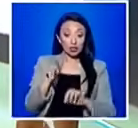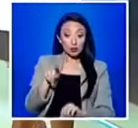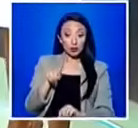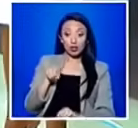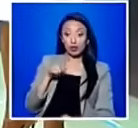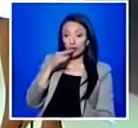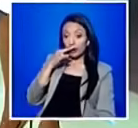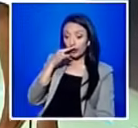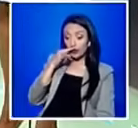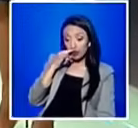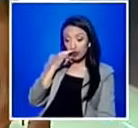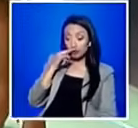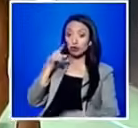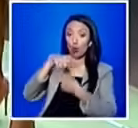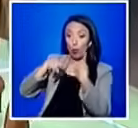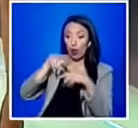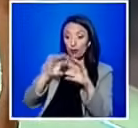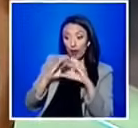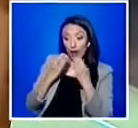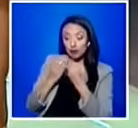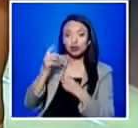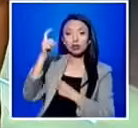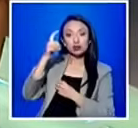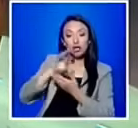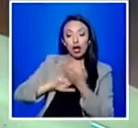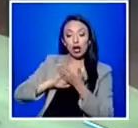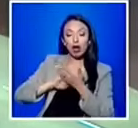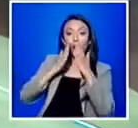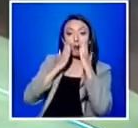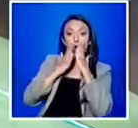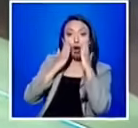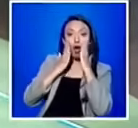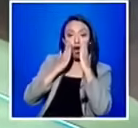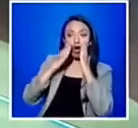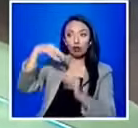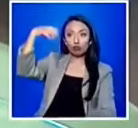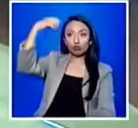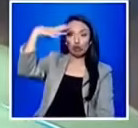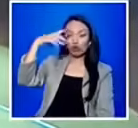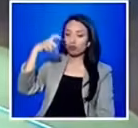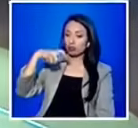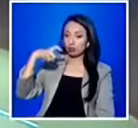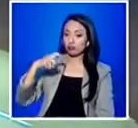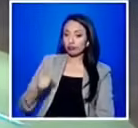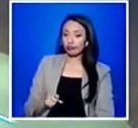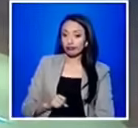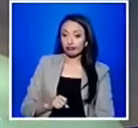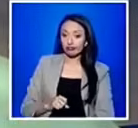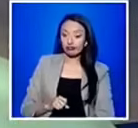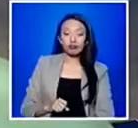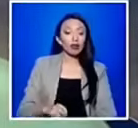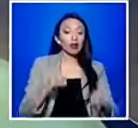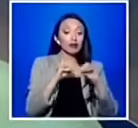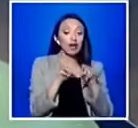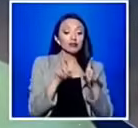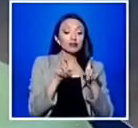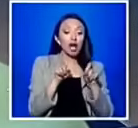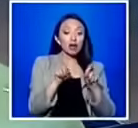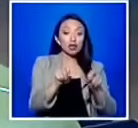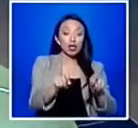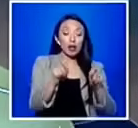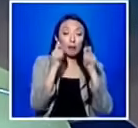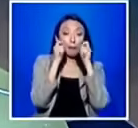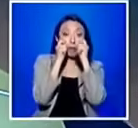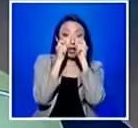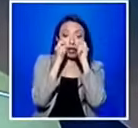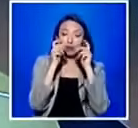a clases y el bloqueador solar también es necesario para que se pongan. Sobre todo por el cáncer de piel en esta época